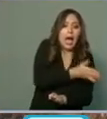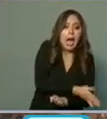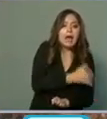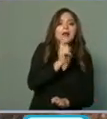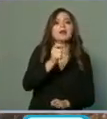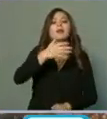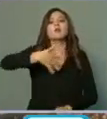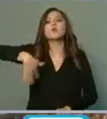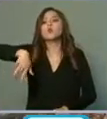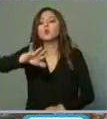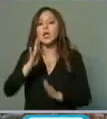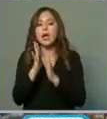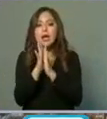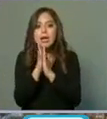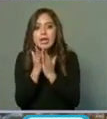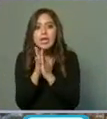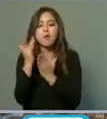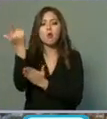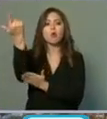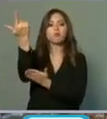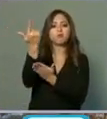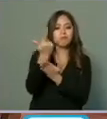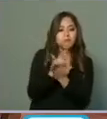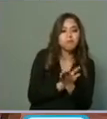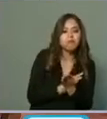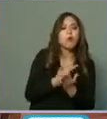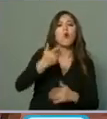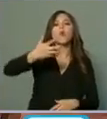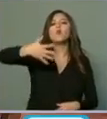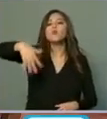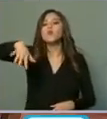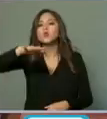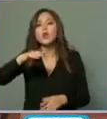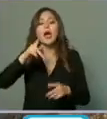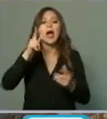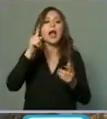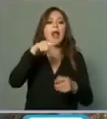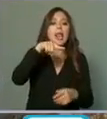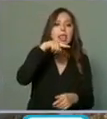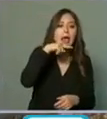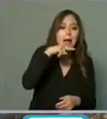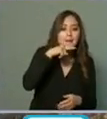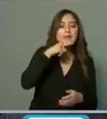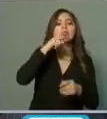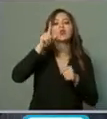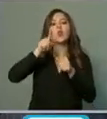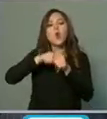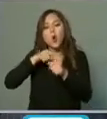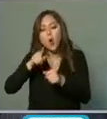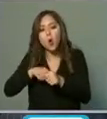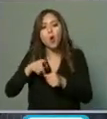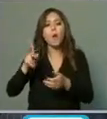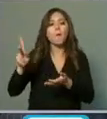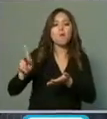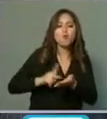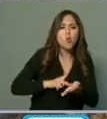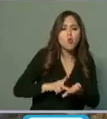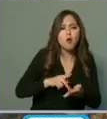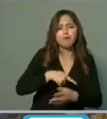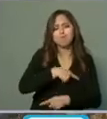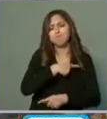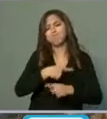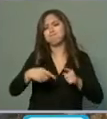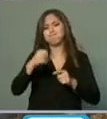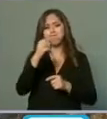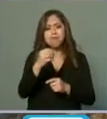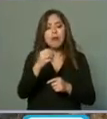a buscar los libros de la lista de útiles, conseguir los lápices, las crayolas, los plumones, bueno, y